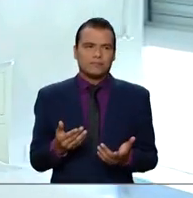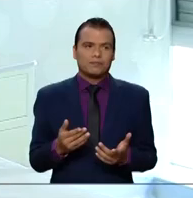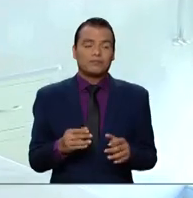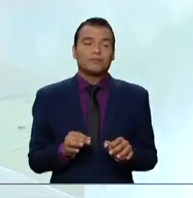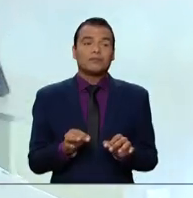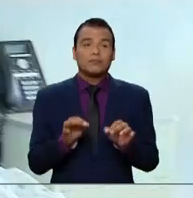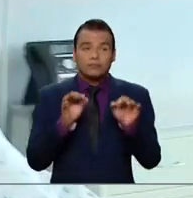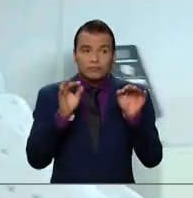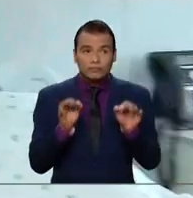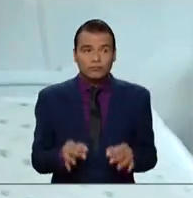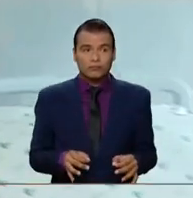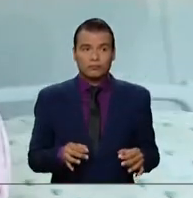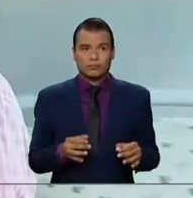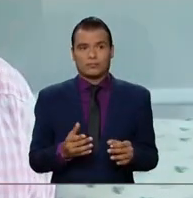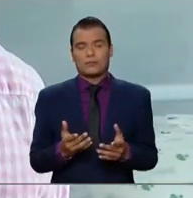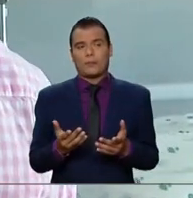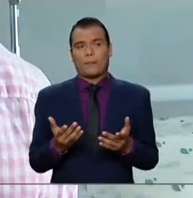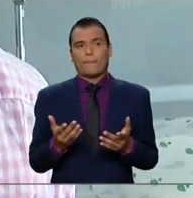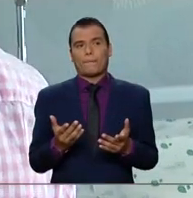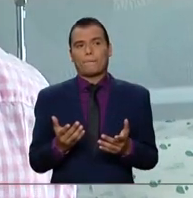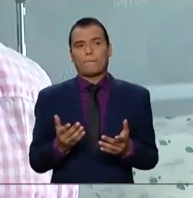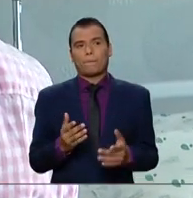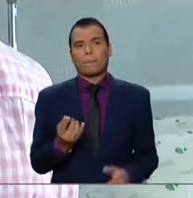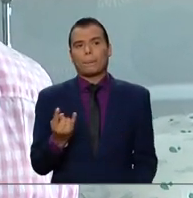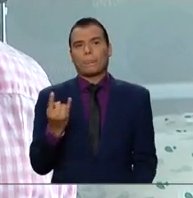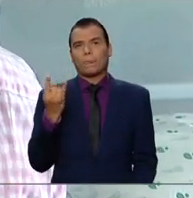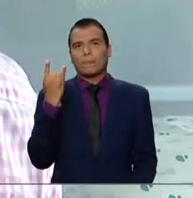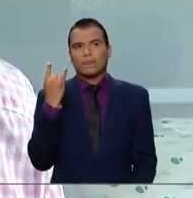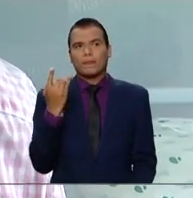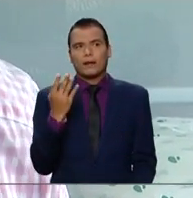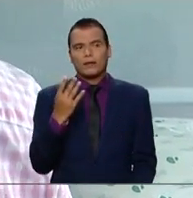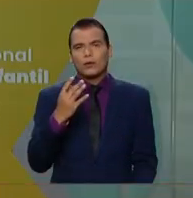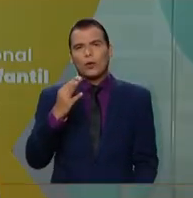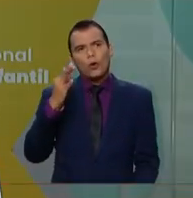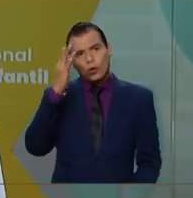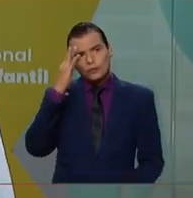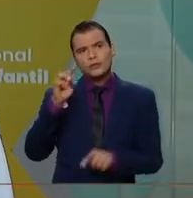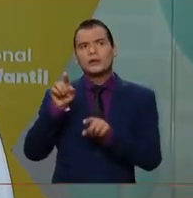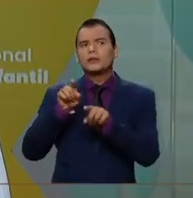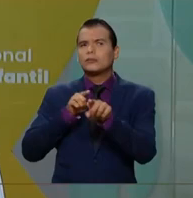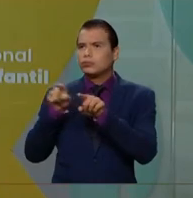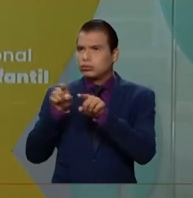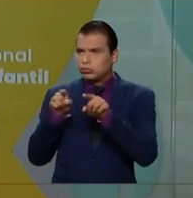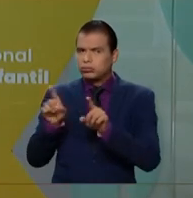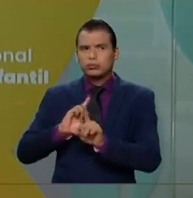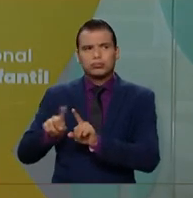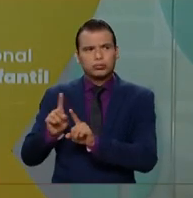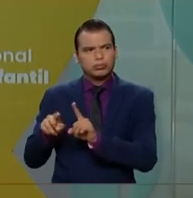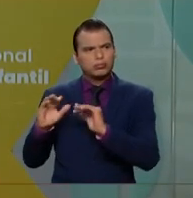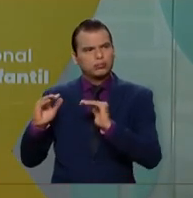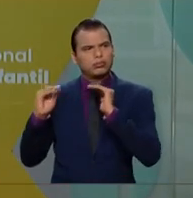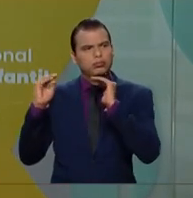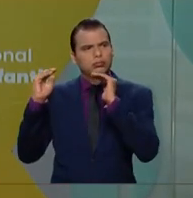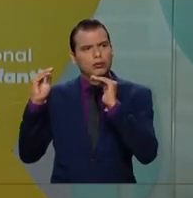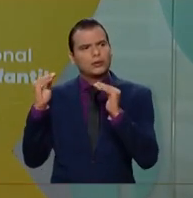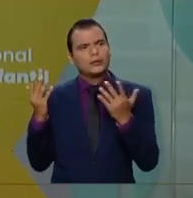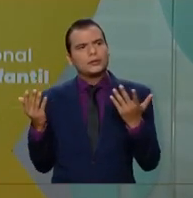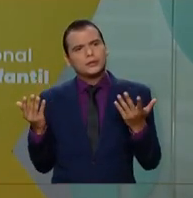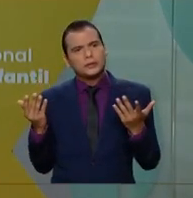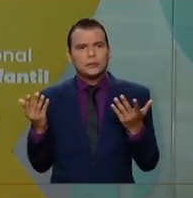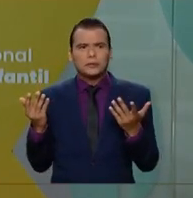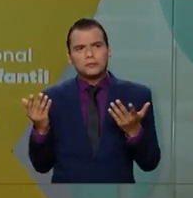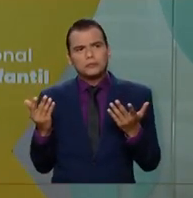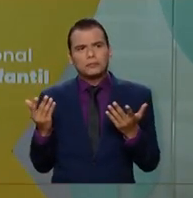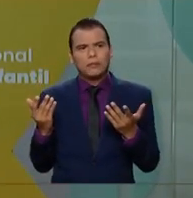son resultados muy, muy similares a los que uno pudiera tener en hospitales del primer mundo. Y en países de Sudamérica y Centroamérica donde el acceso no es